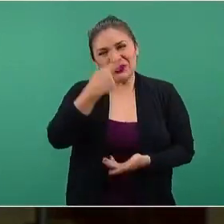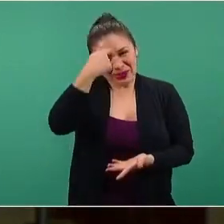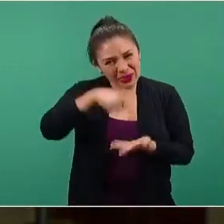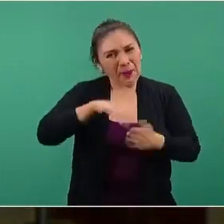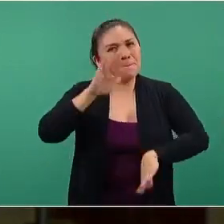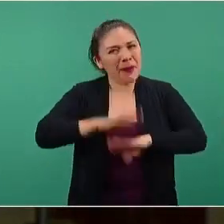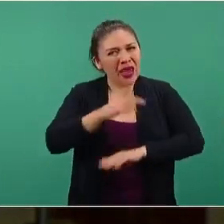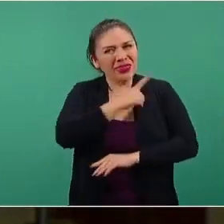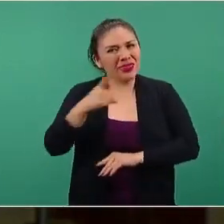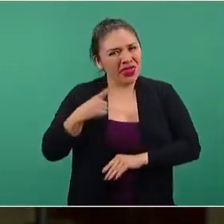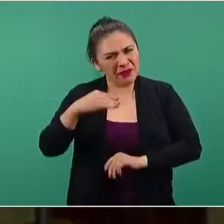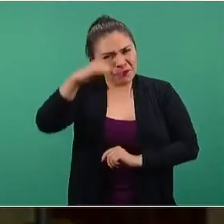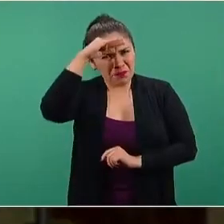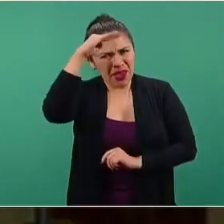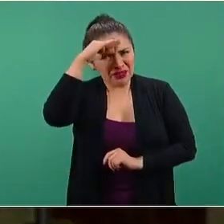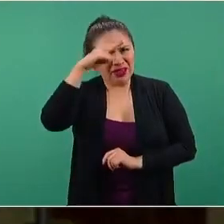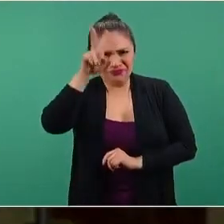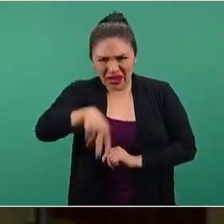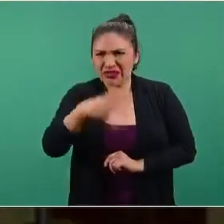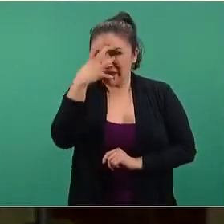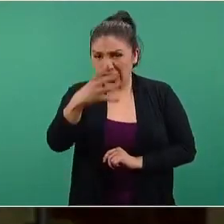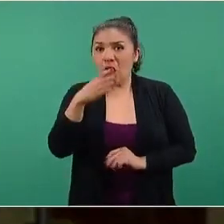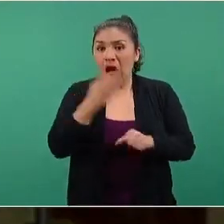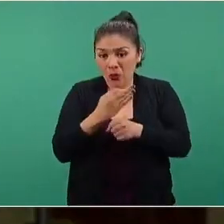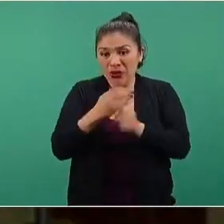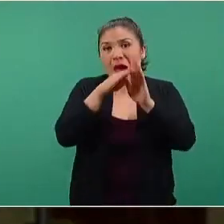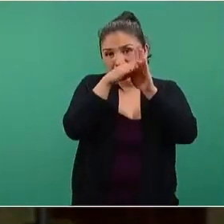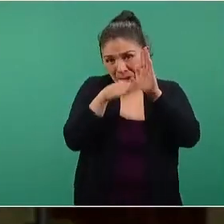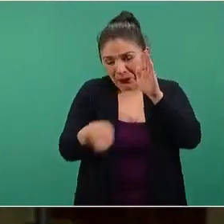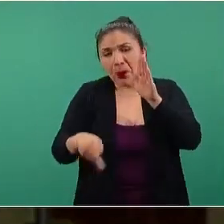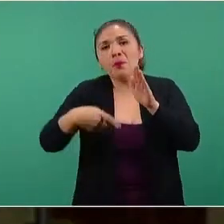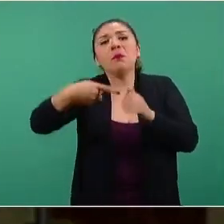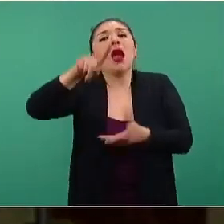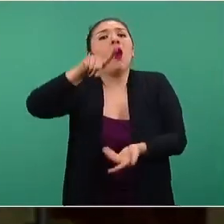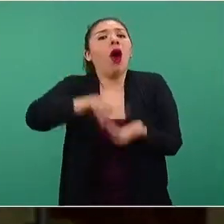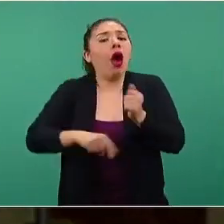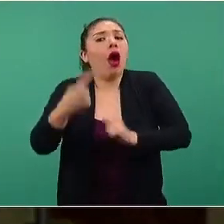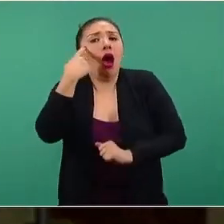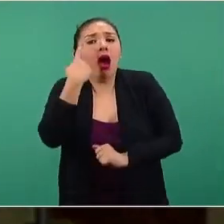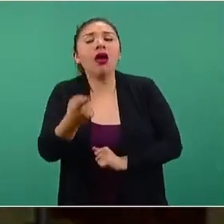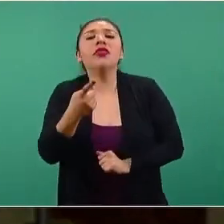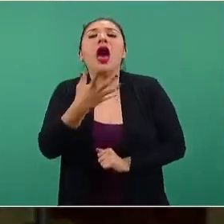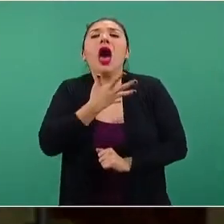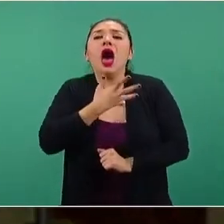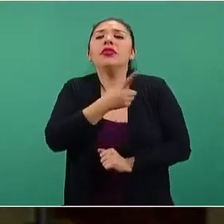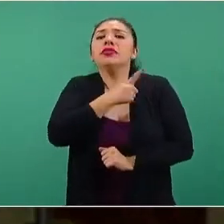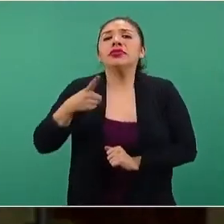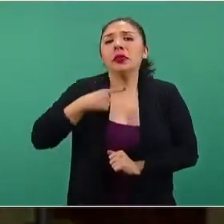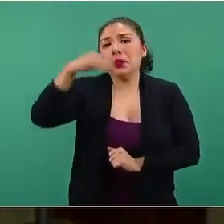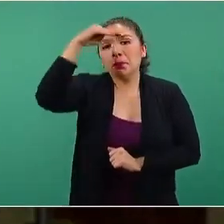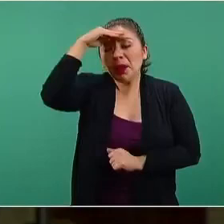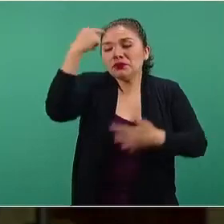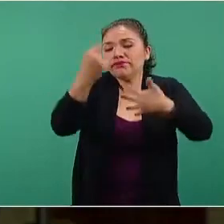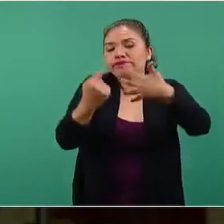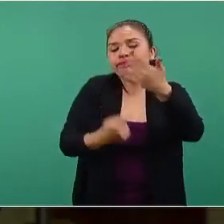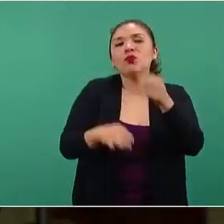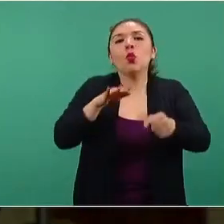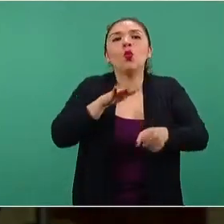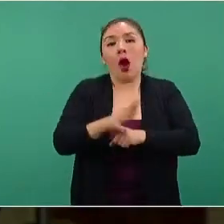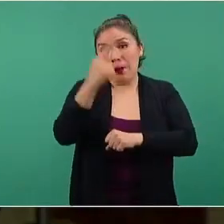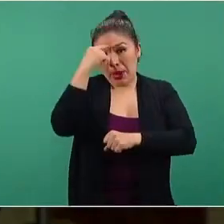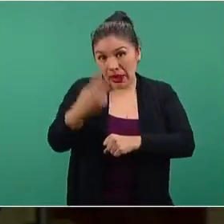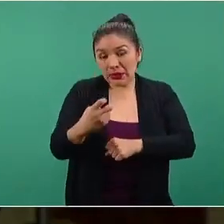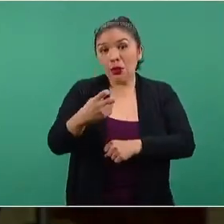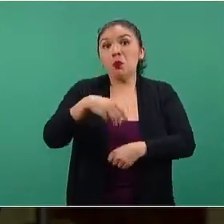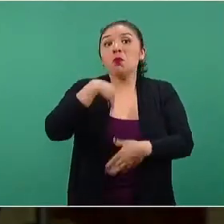tomar un poco más en serio este asunto de que sí vamos para abajo, pero ¿qué elementos habría para considerar que esto no